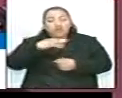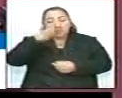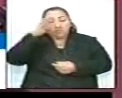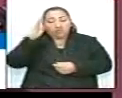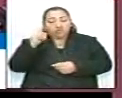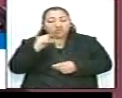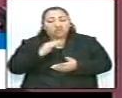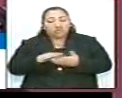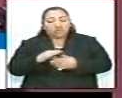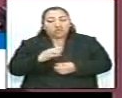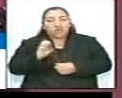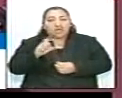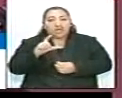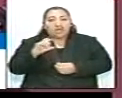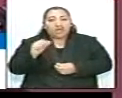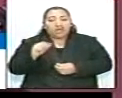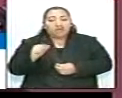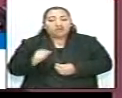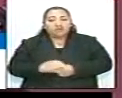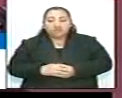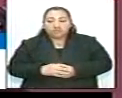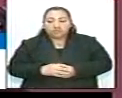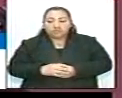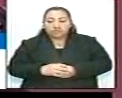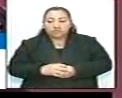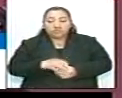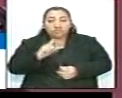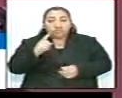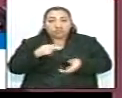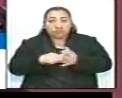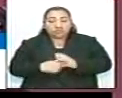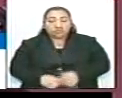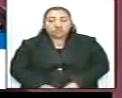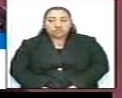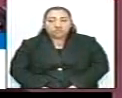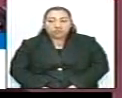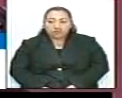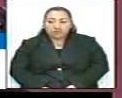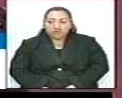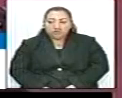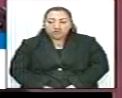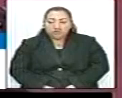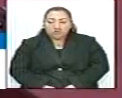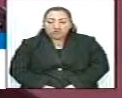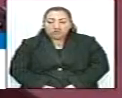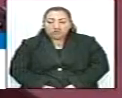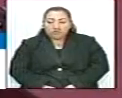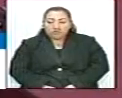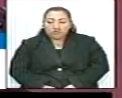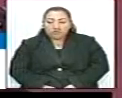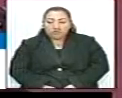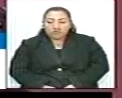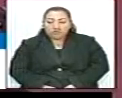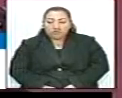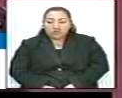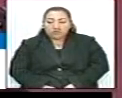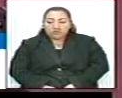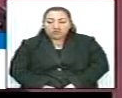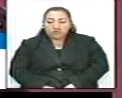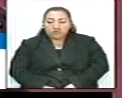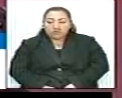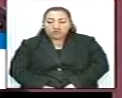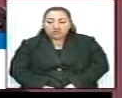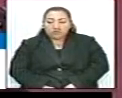del congresista Elías Rodríguez. Como primer punto, vamos a aprobar el acta que se ha remitido a